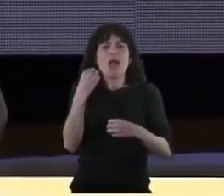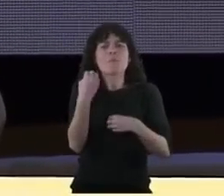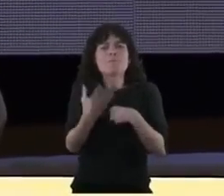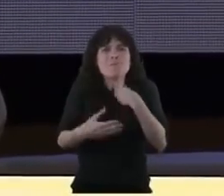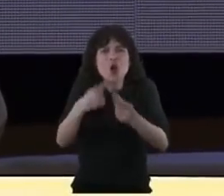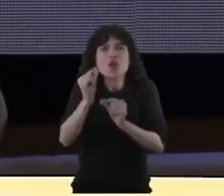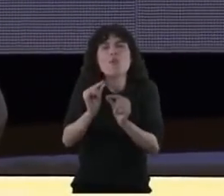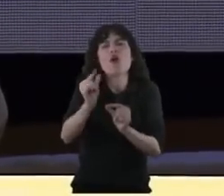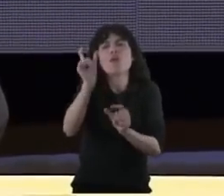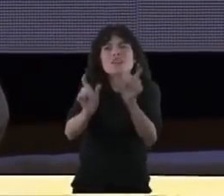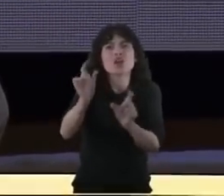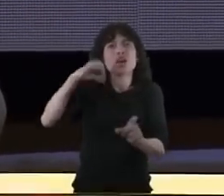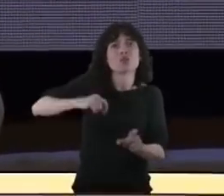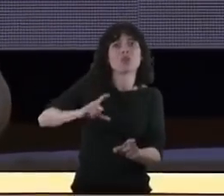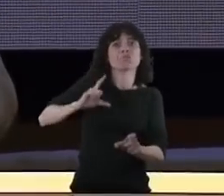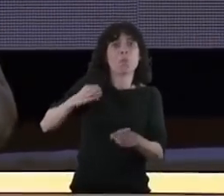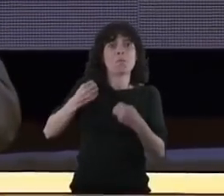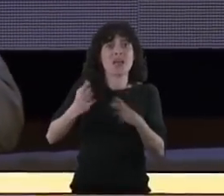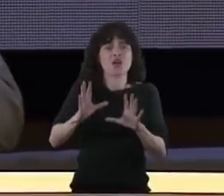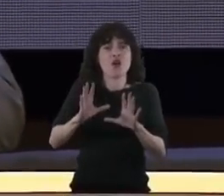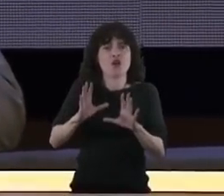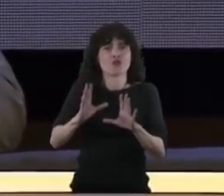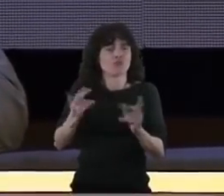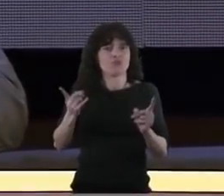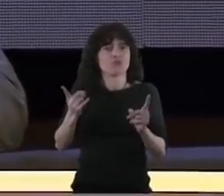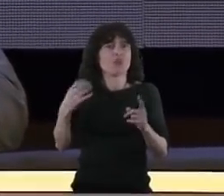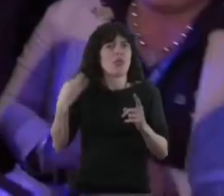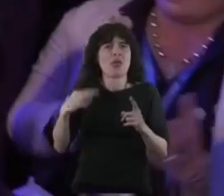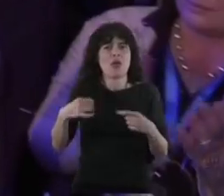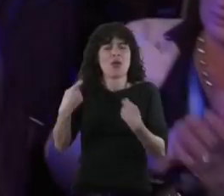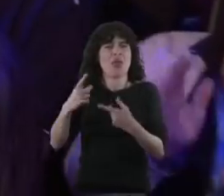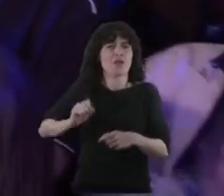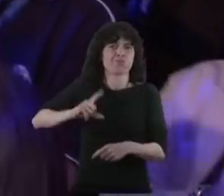el ingreso de esos trabajadores y de esas trabajadoras, que lo merecen.